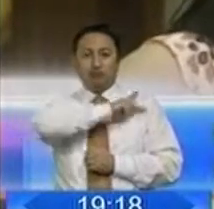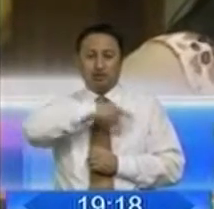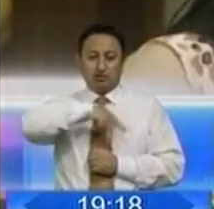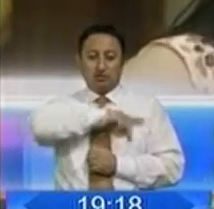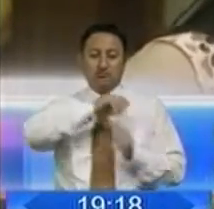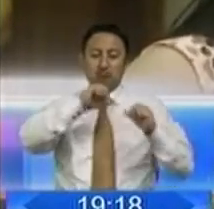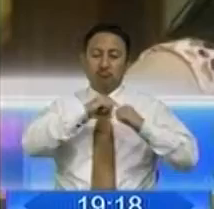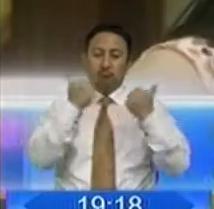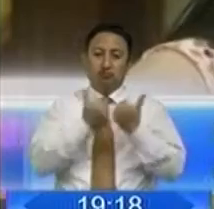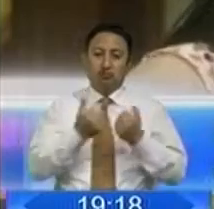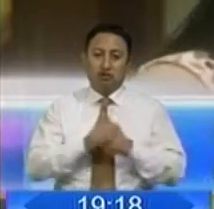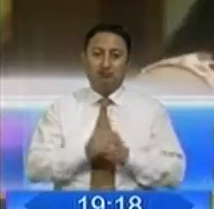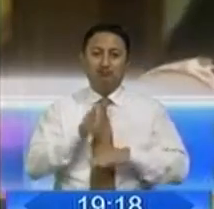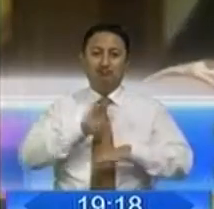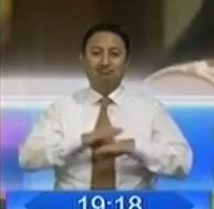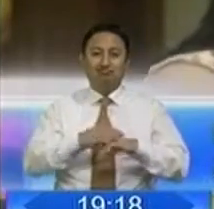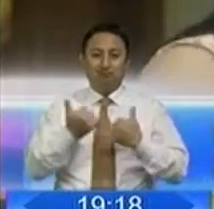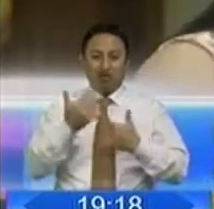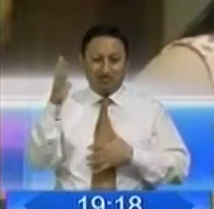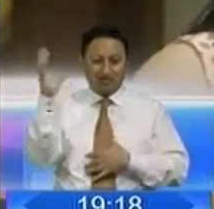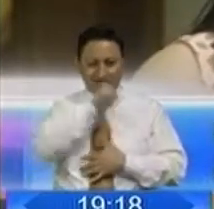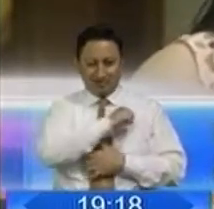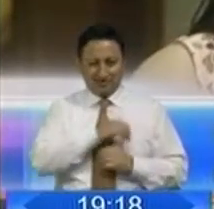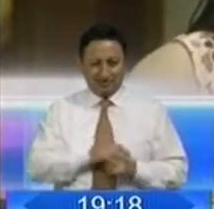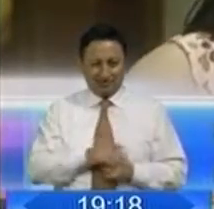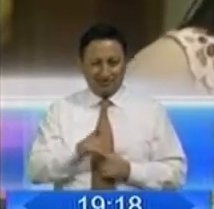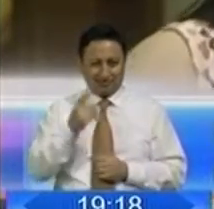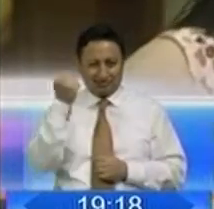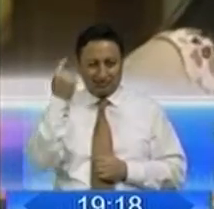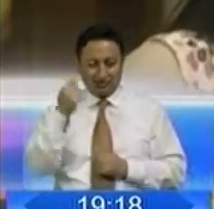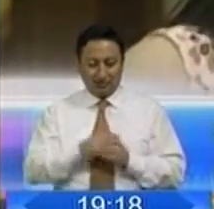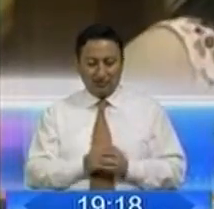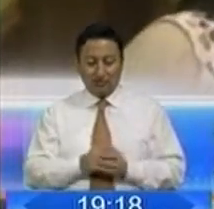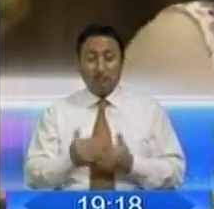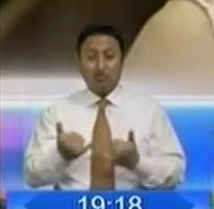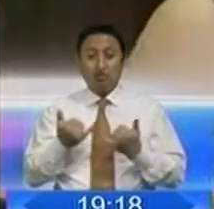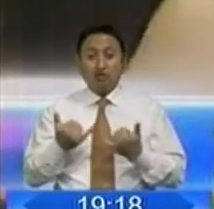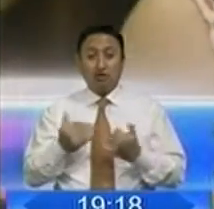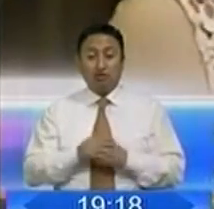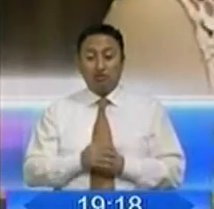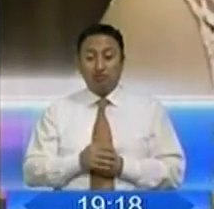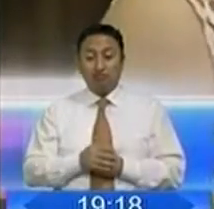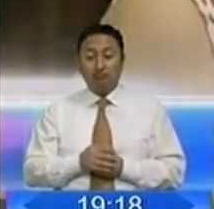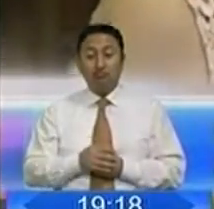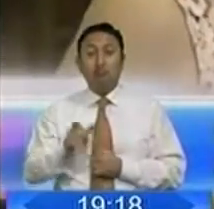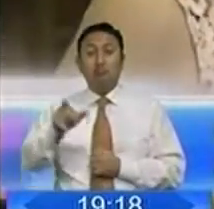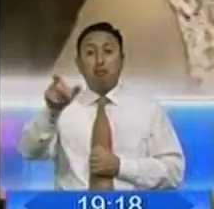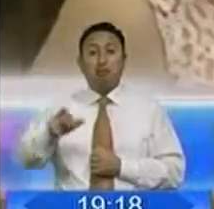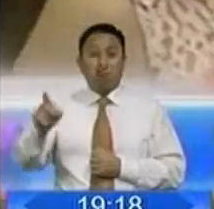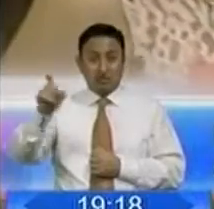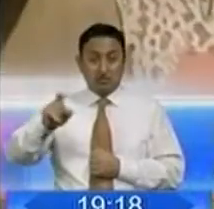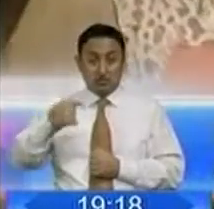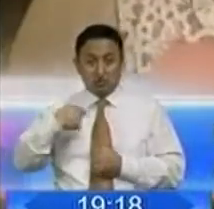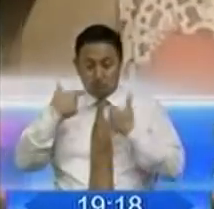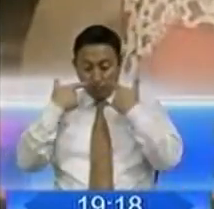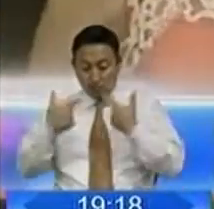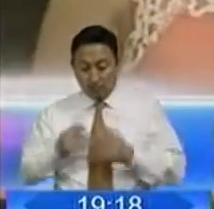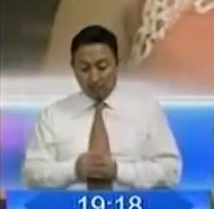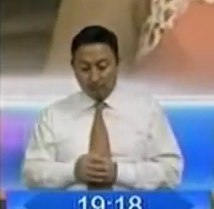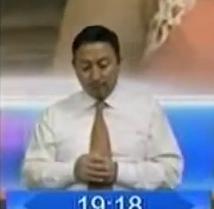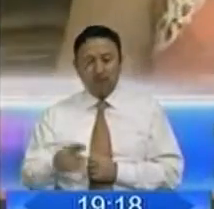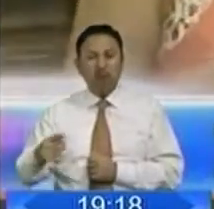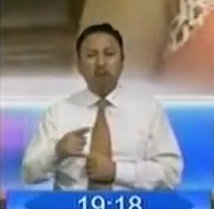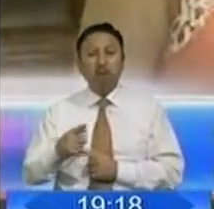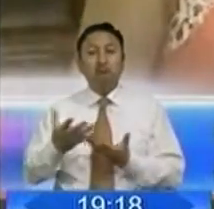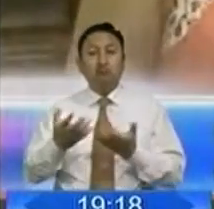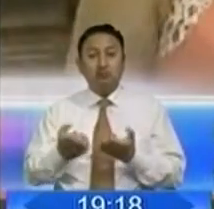los asambleístas, porque nos damos cuenta de la realidad y somos conscientes y somos vigilantes de todo lo que el pueblo también necesita. El pueblo lo que quiere